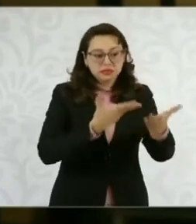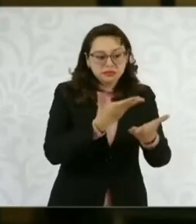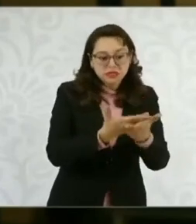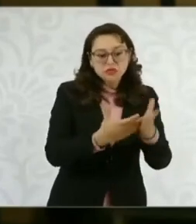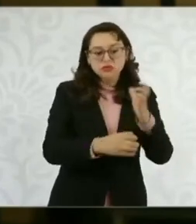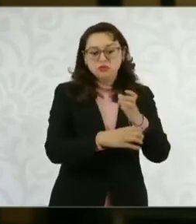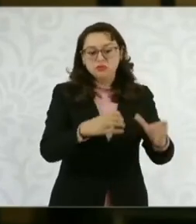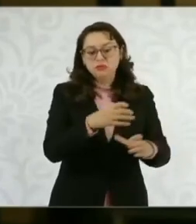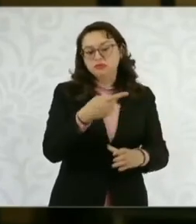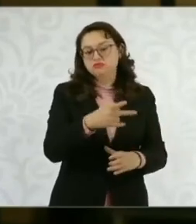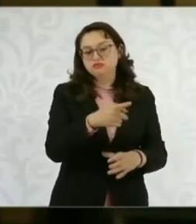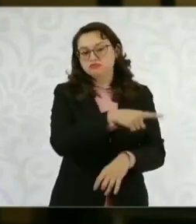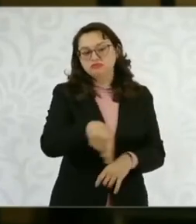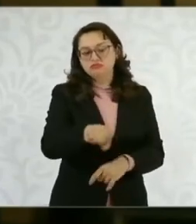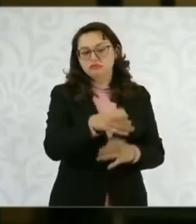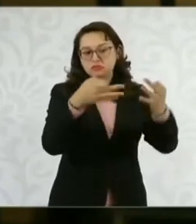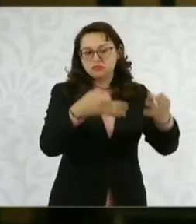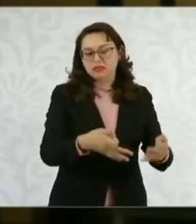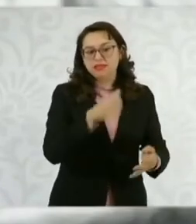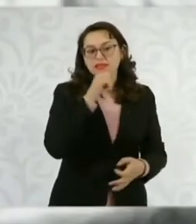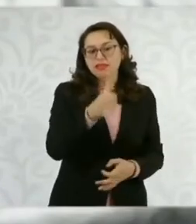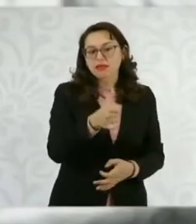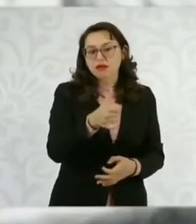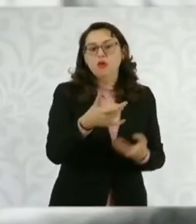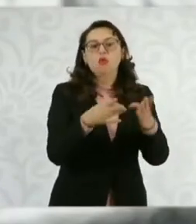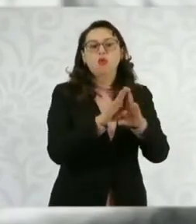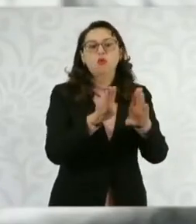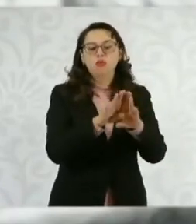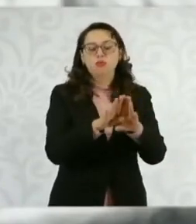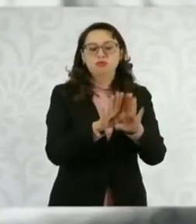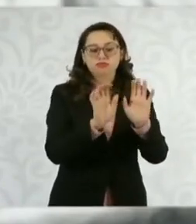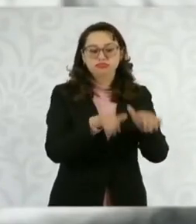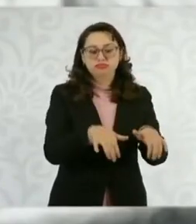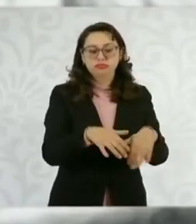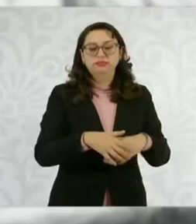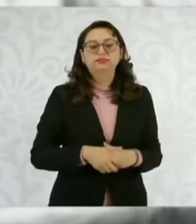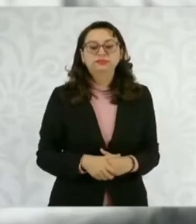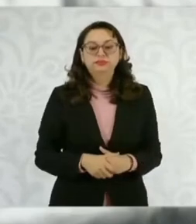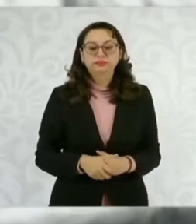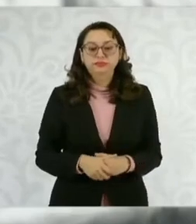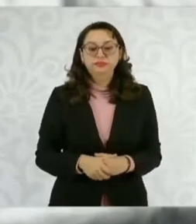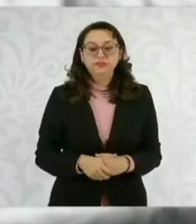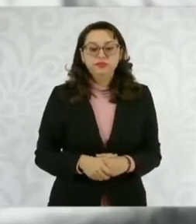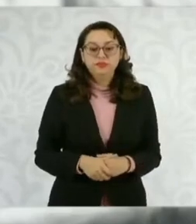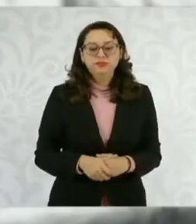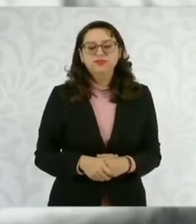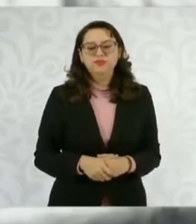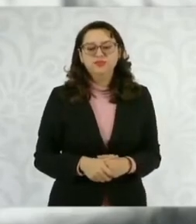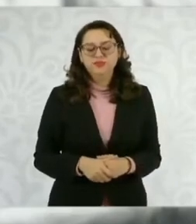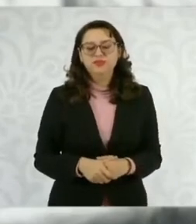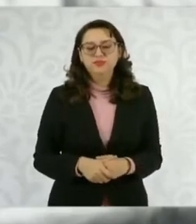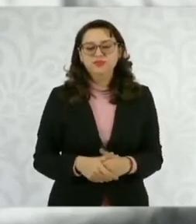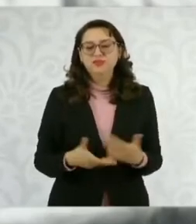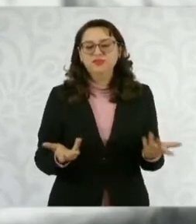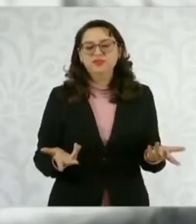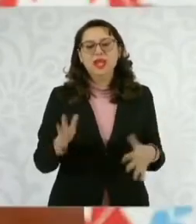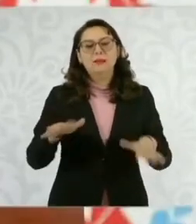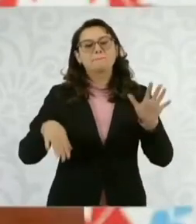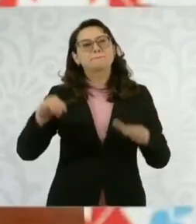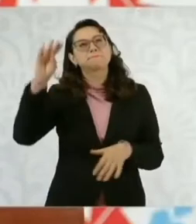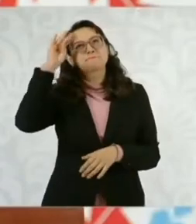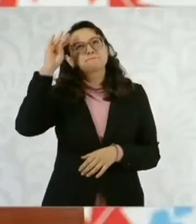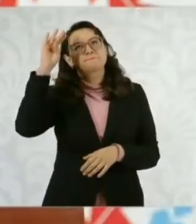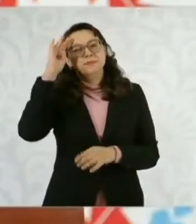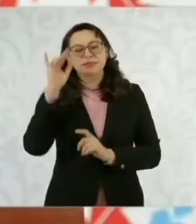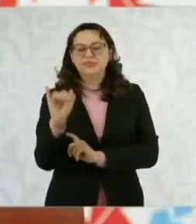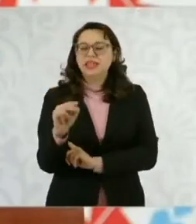servicio, pero que están haciéndolo de manera informal? Cuando se piensa en la economía informal, a veces solamente se piensa en las